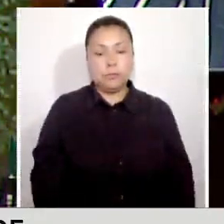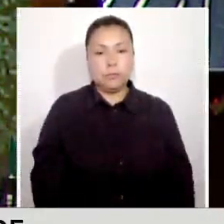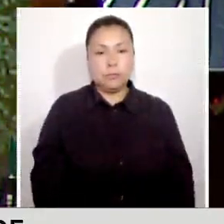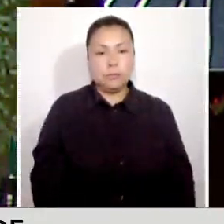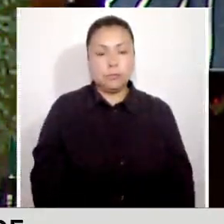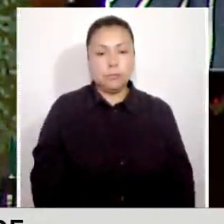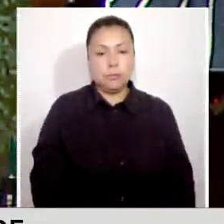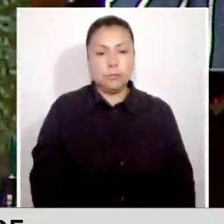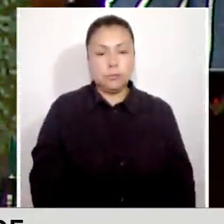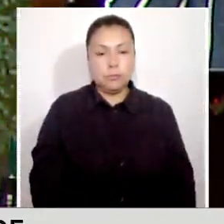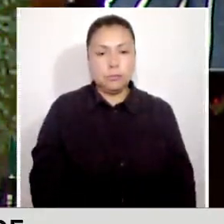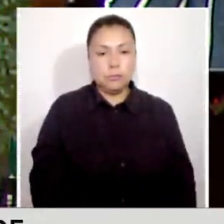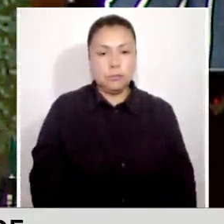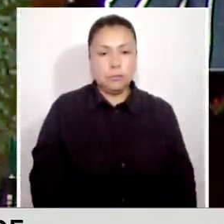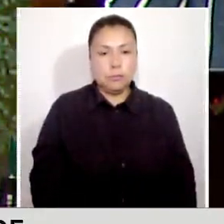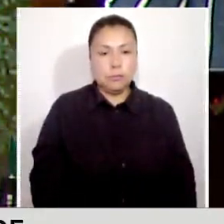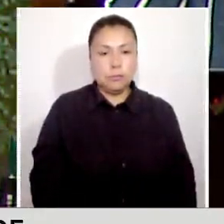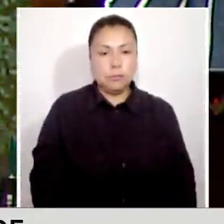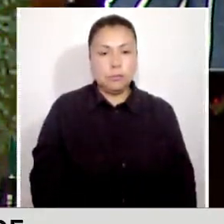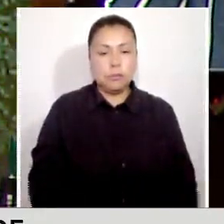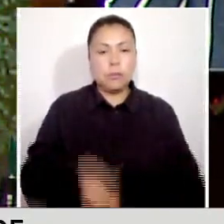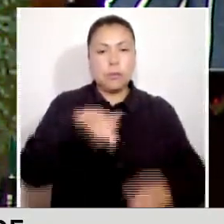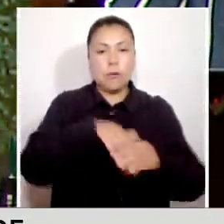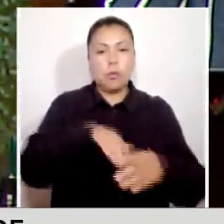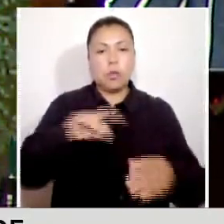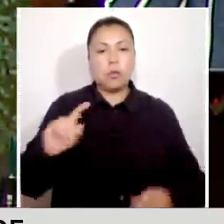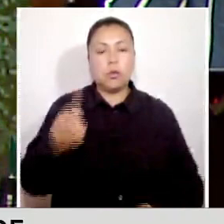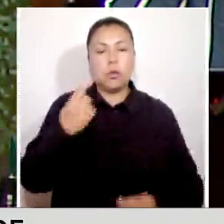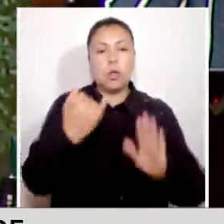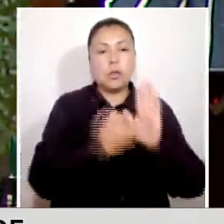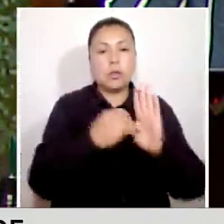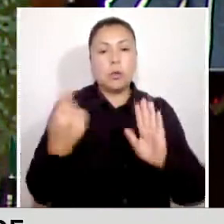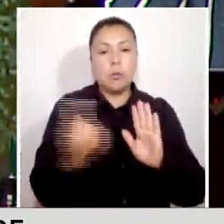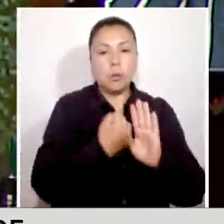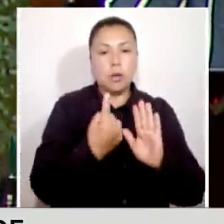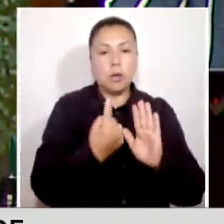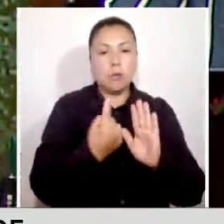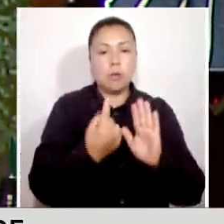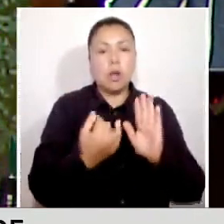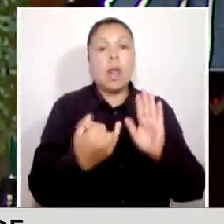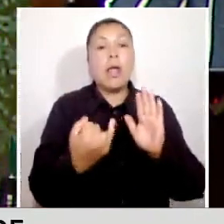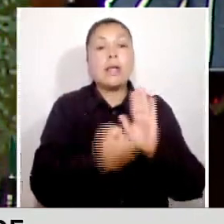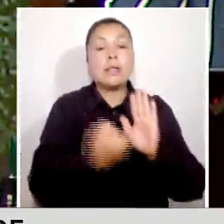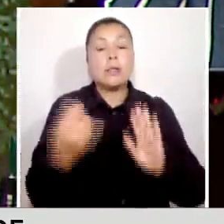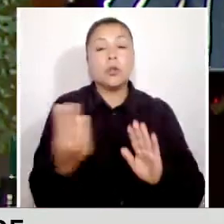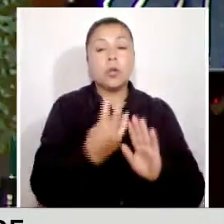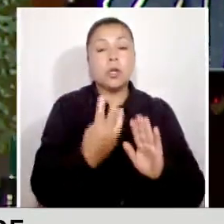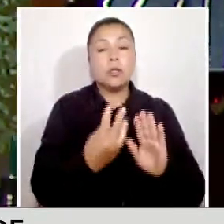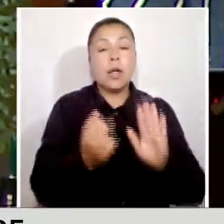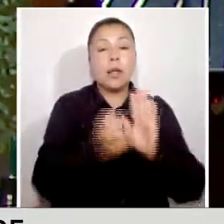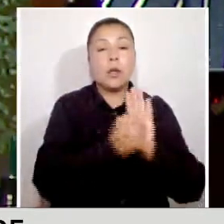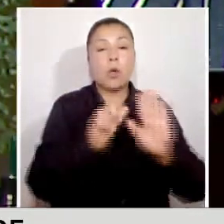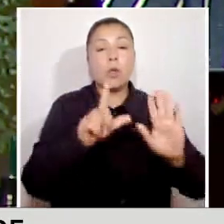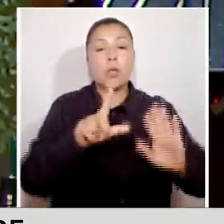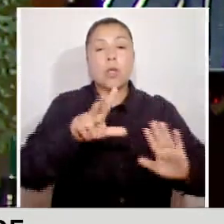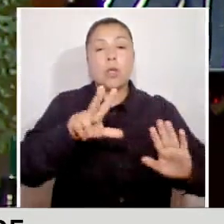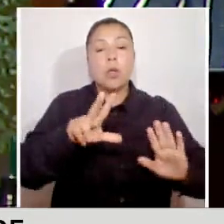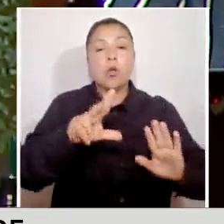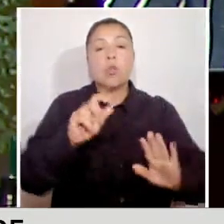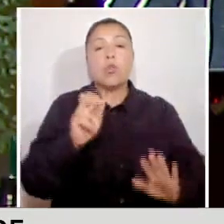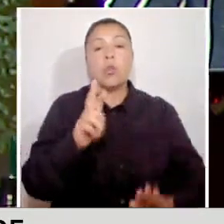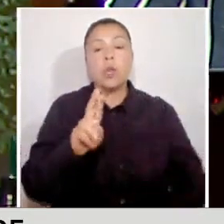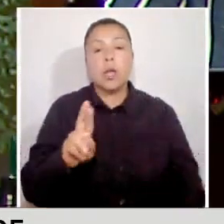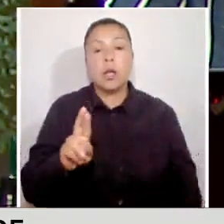aprobado en votación general el inciso primero y e inciso tercero del artículo 78 ter